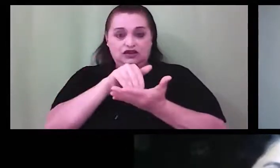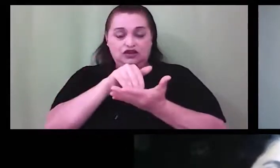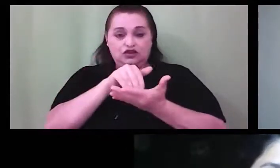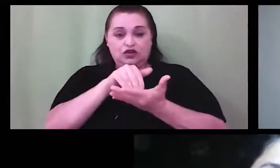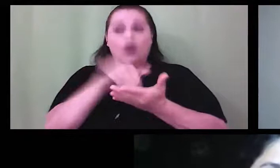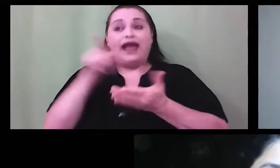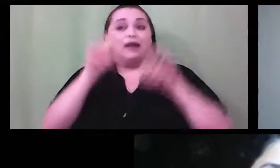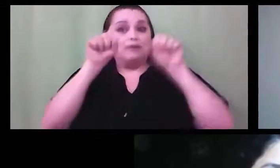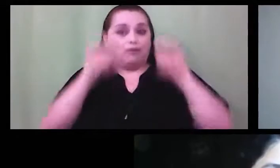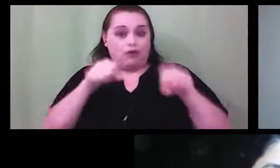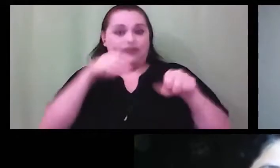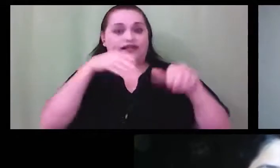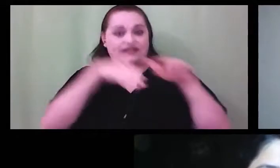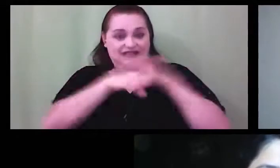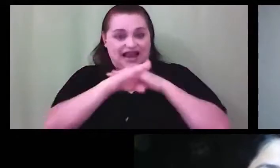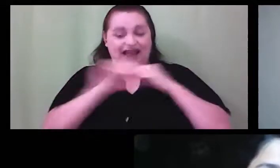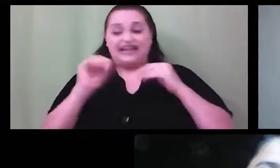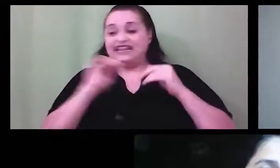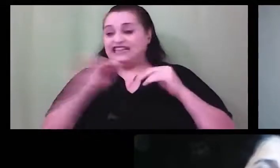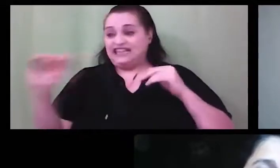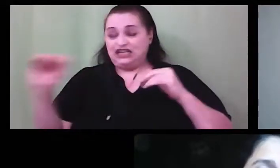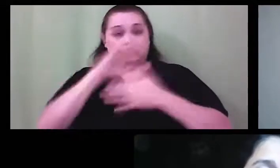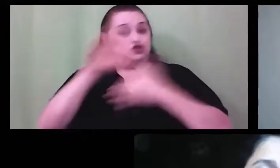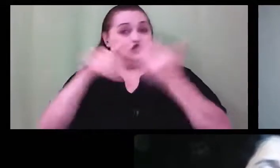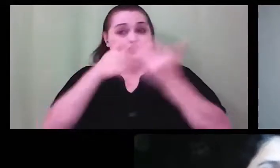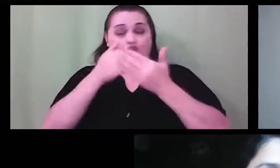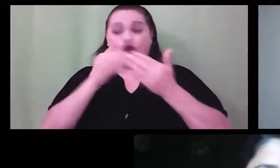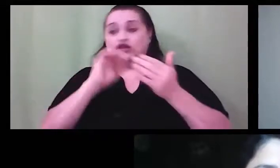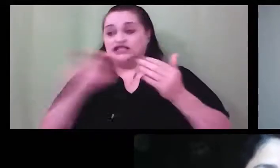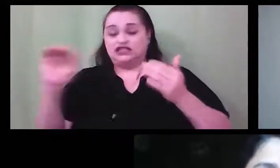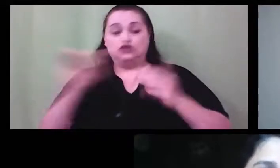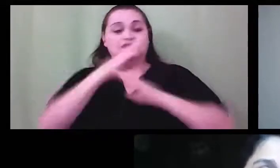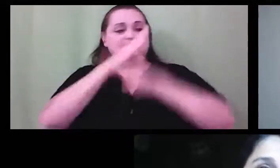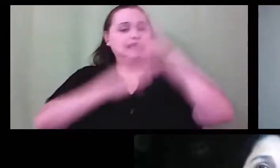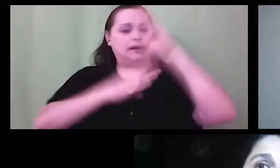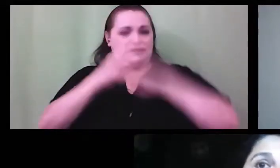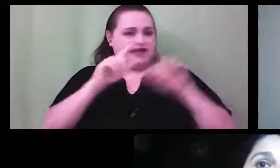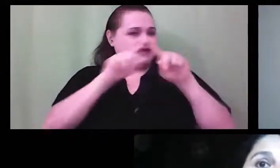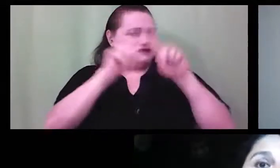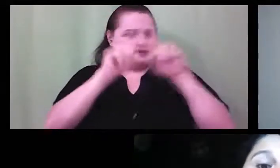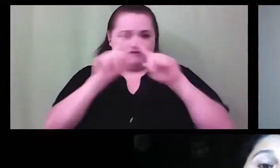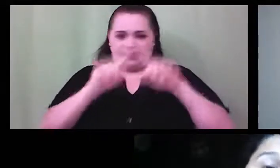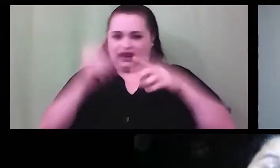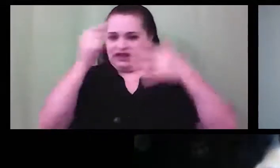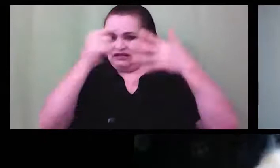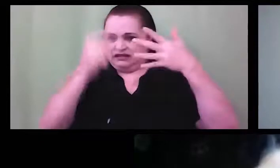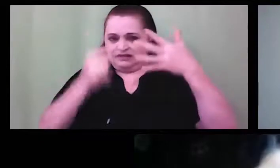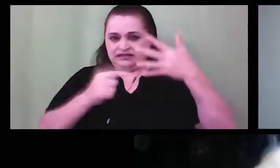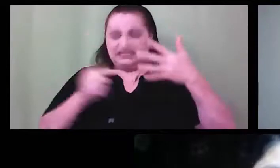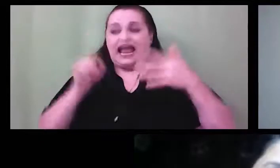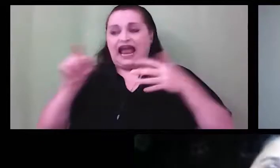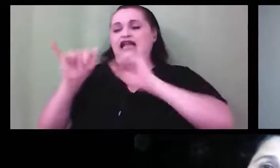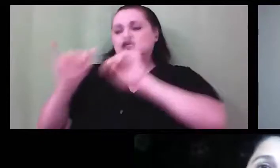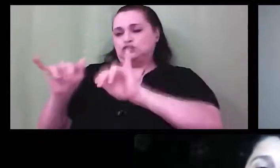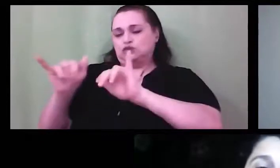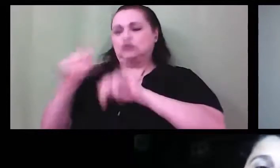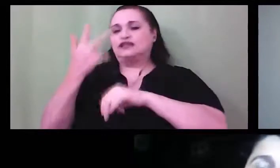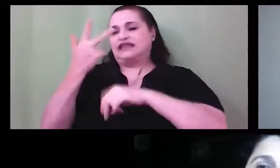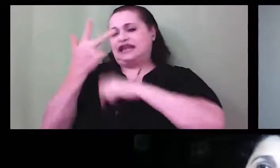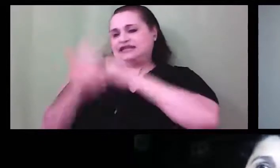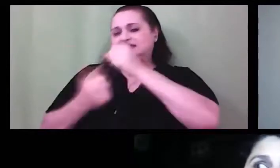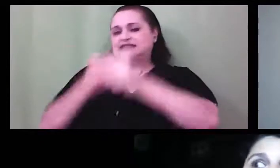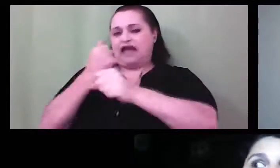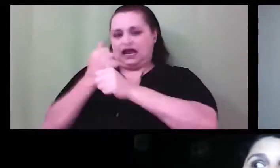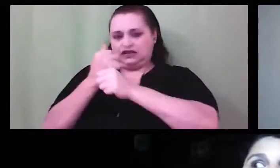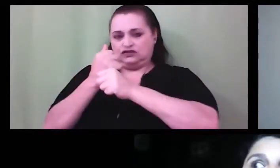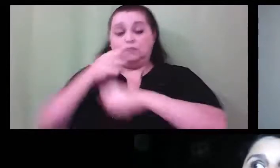podía entrar, que eran de niños, todos niños con discapacidad, diferentes discapacidades, y él estuvo ahí por 3 años. La verdad es que fue